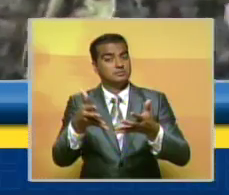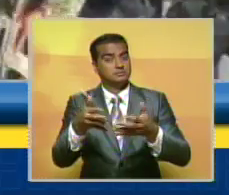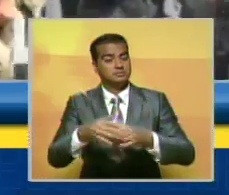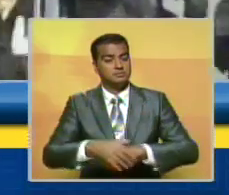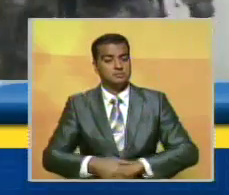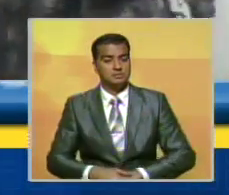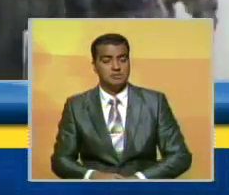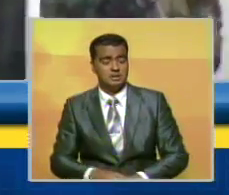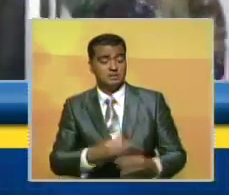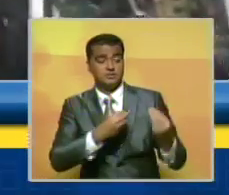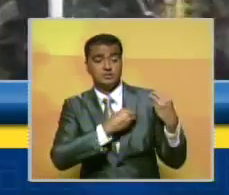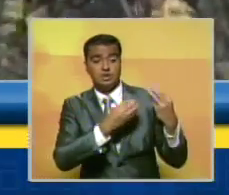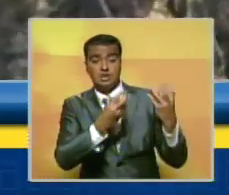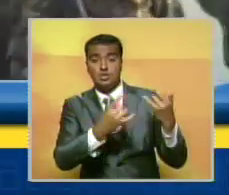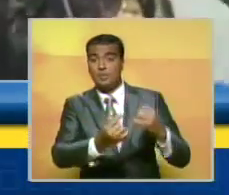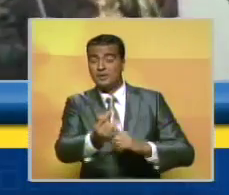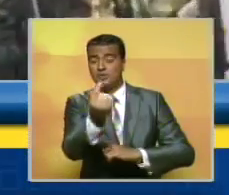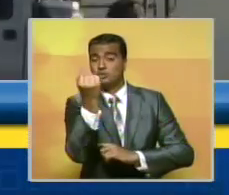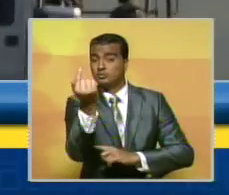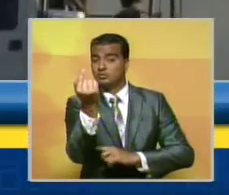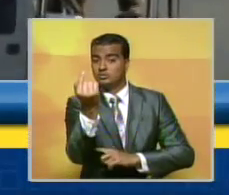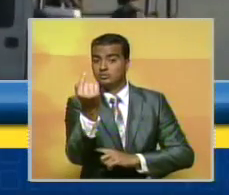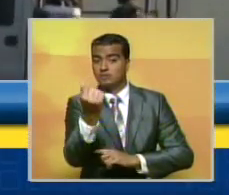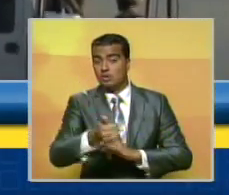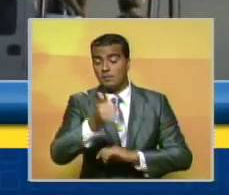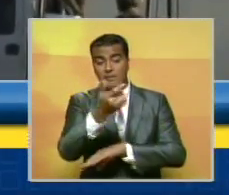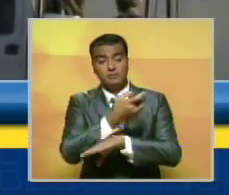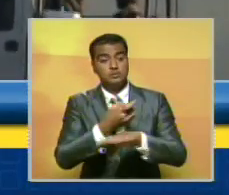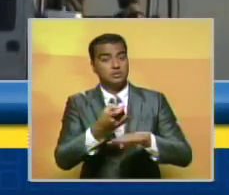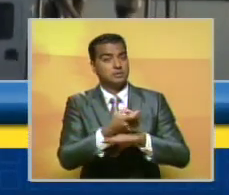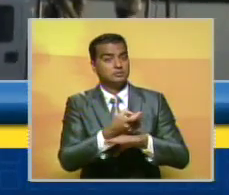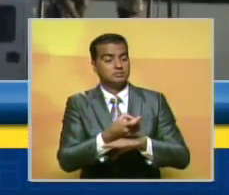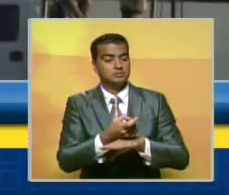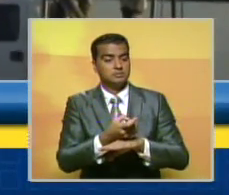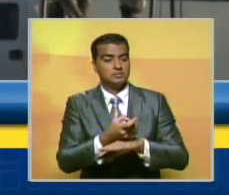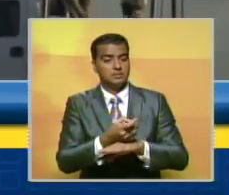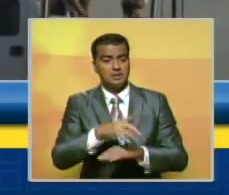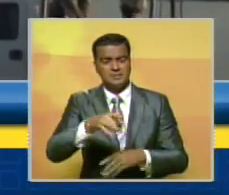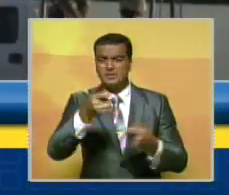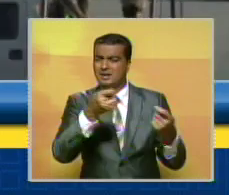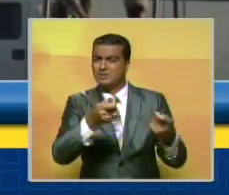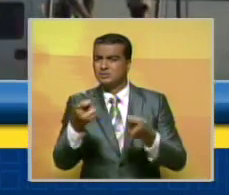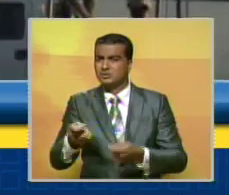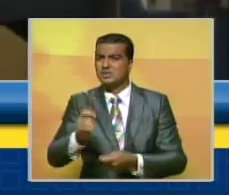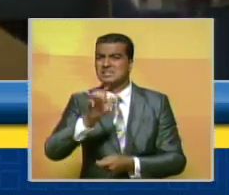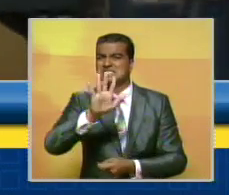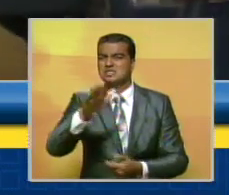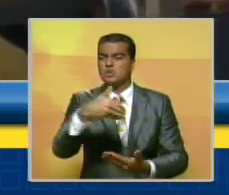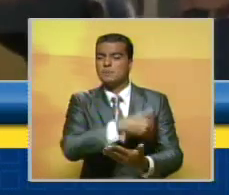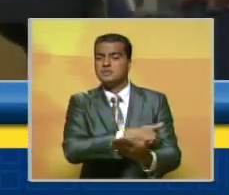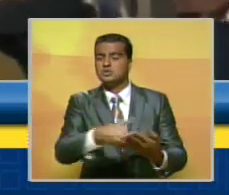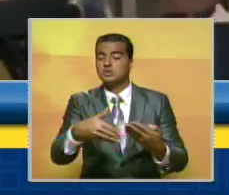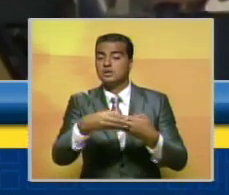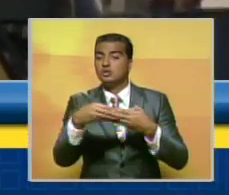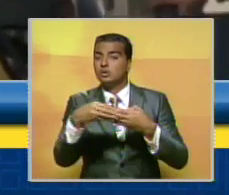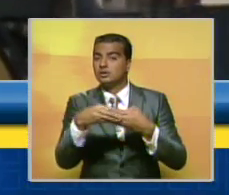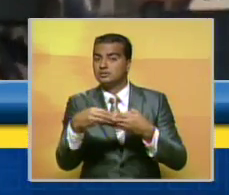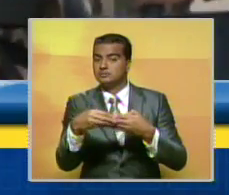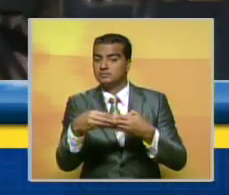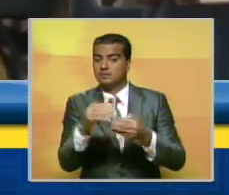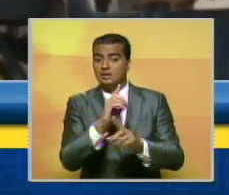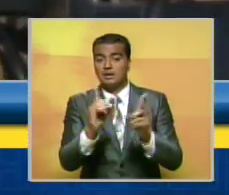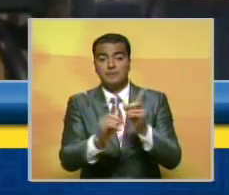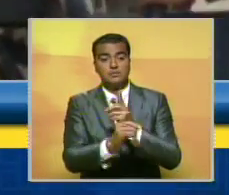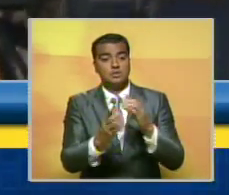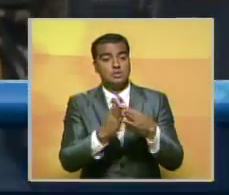Chapo ocupaba el puesto número 1 de los más buscados y se ofrecía una recompensa de $5 millones a cambio